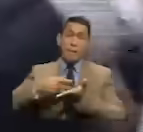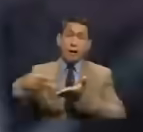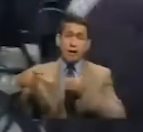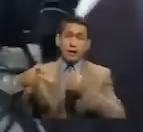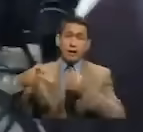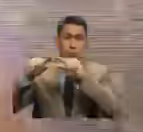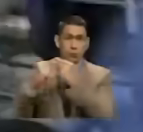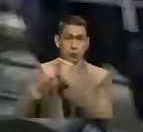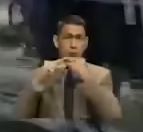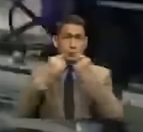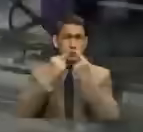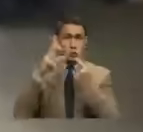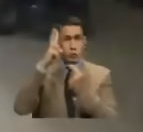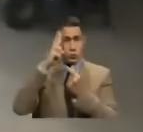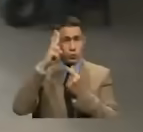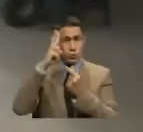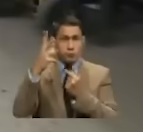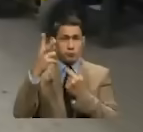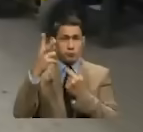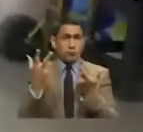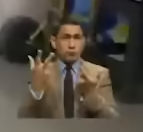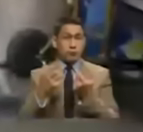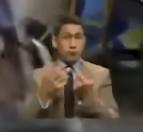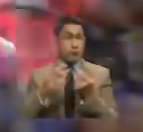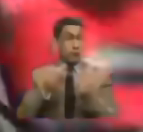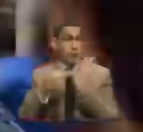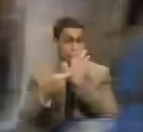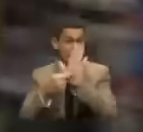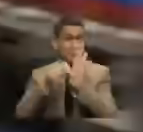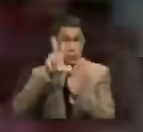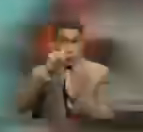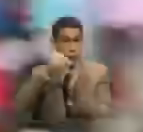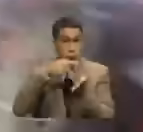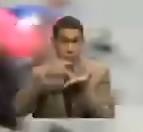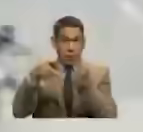a los vacunadores. A lo contrario, le dan bala. Esa es la...